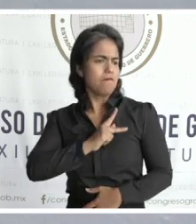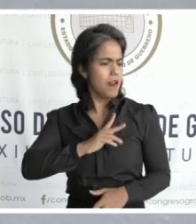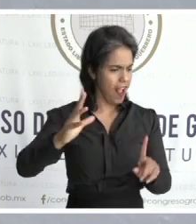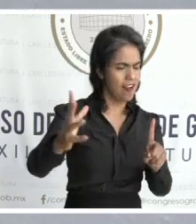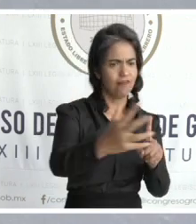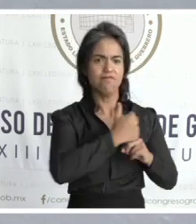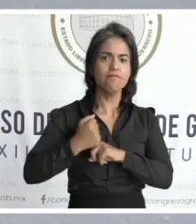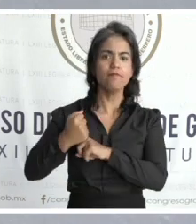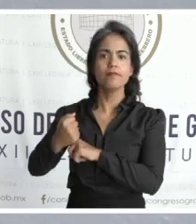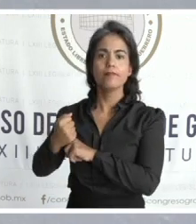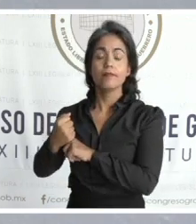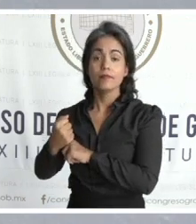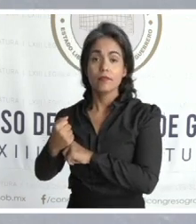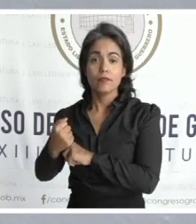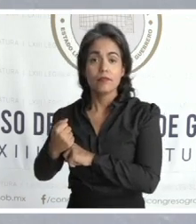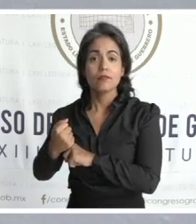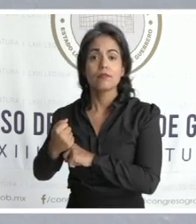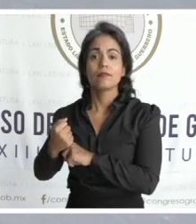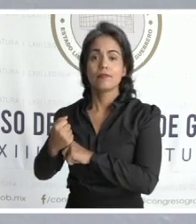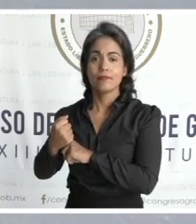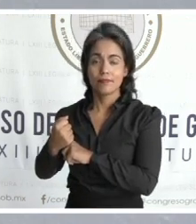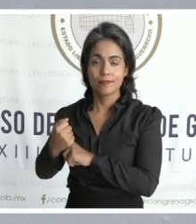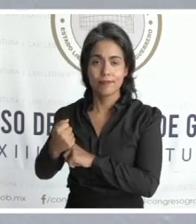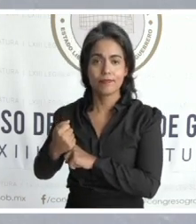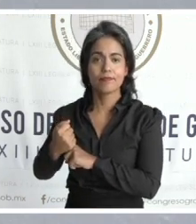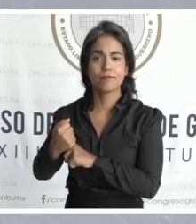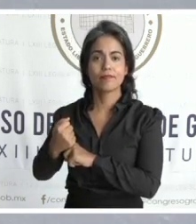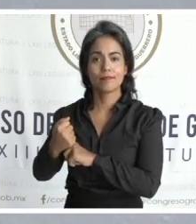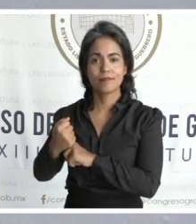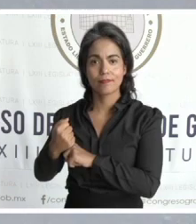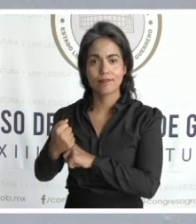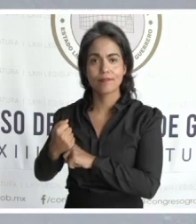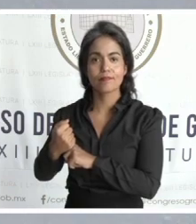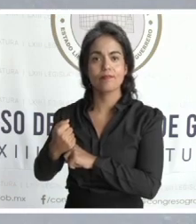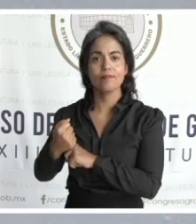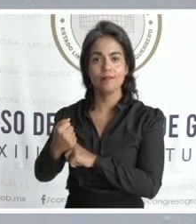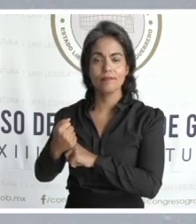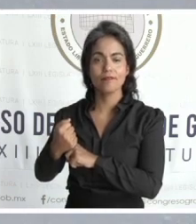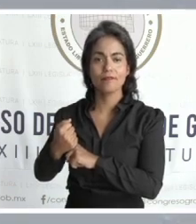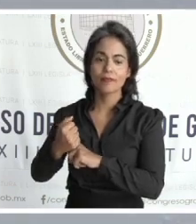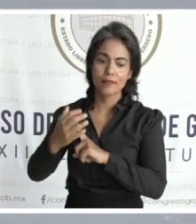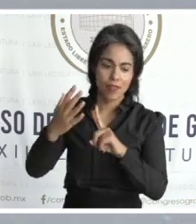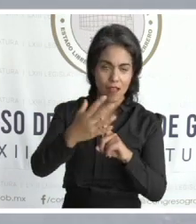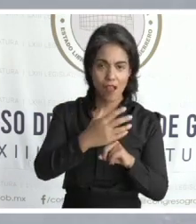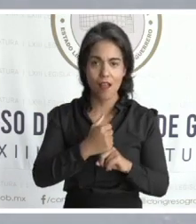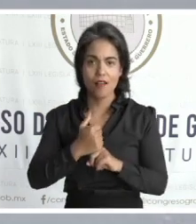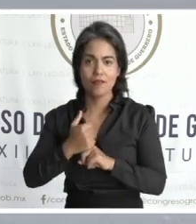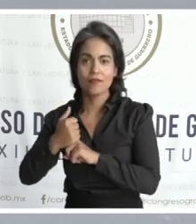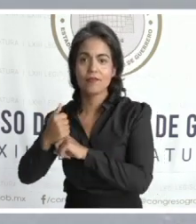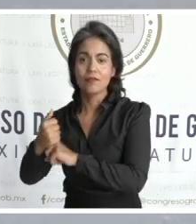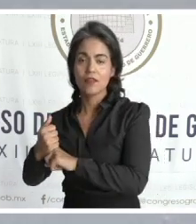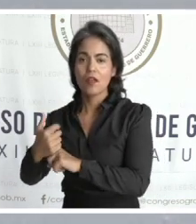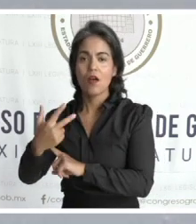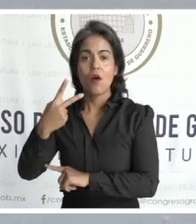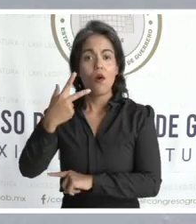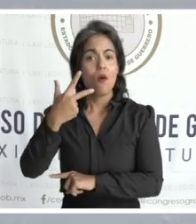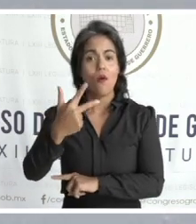del hogar en el que el pequeño Byron Omaet conocía a sus escasos